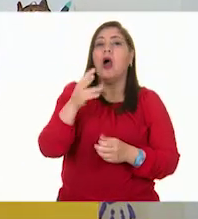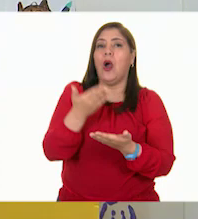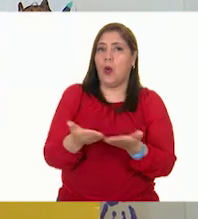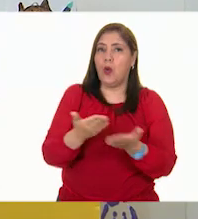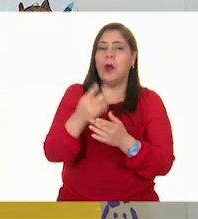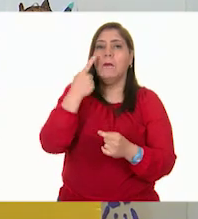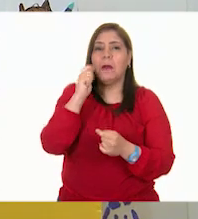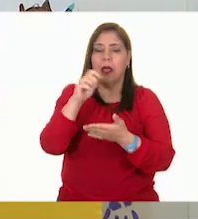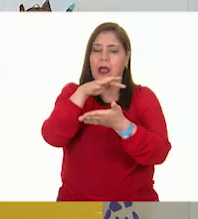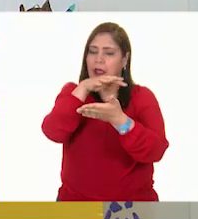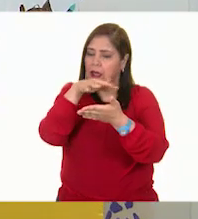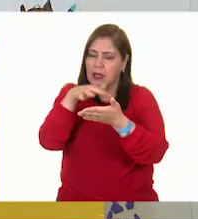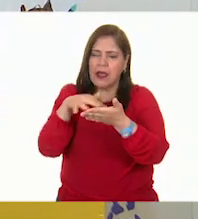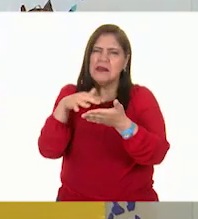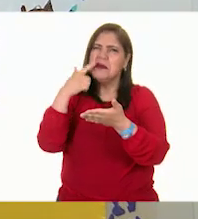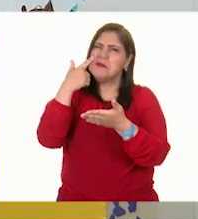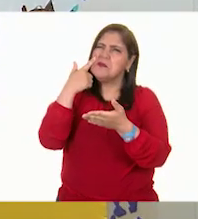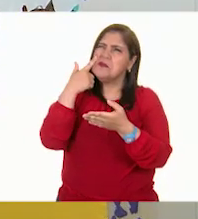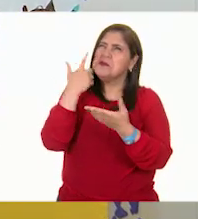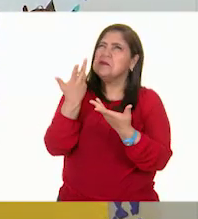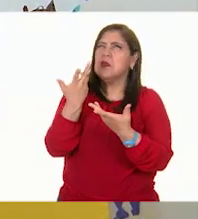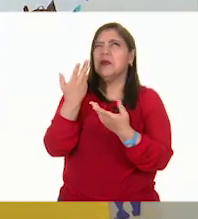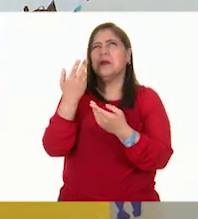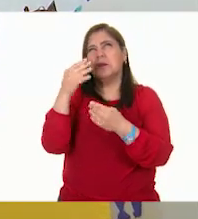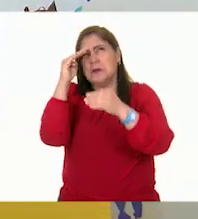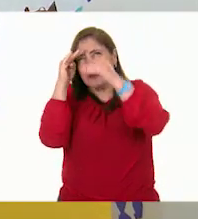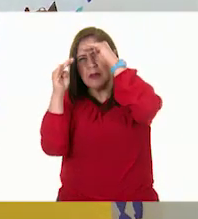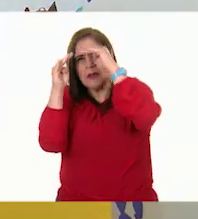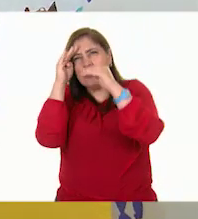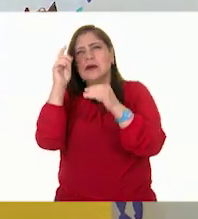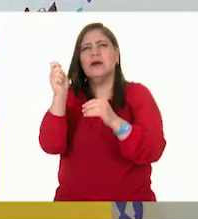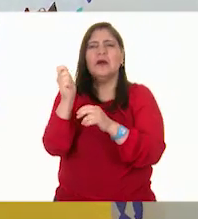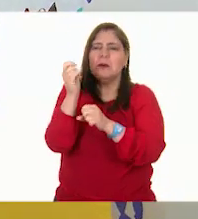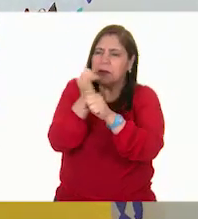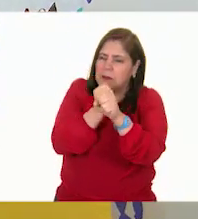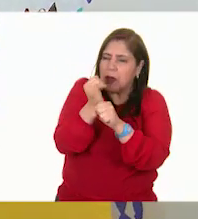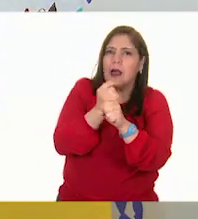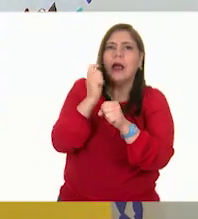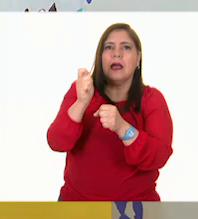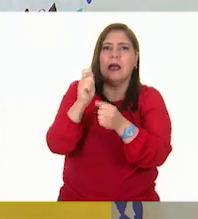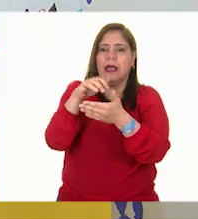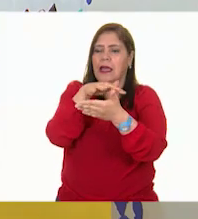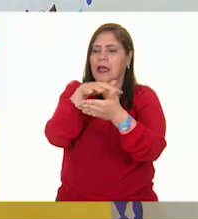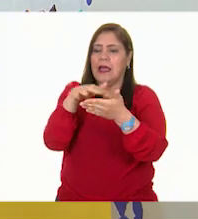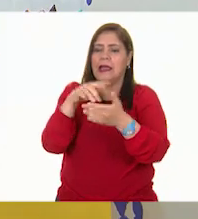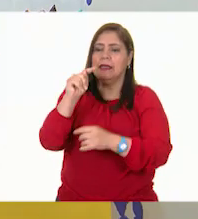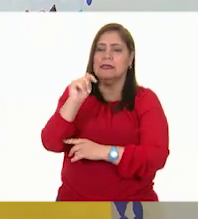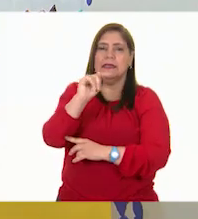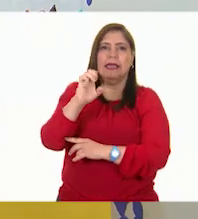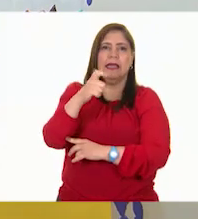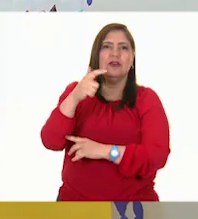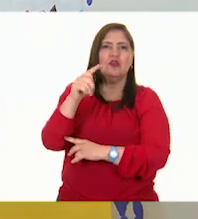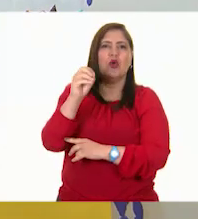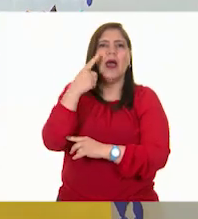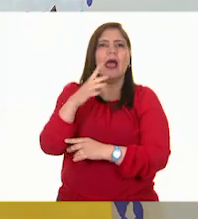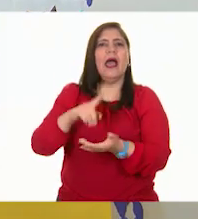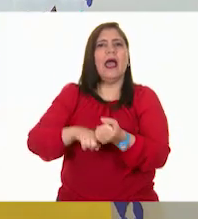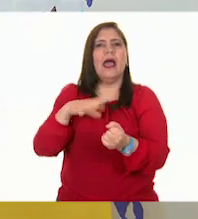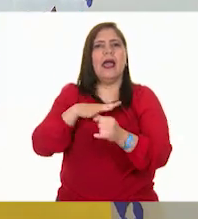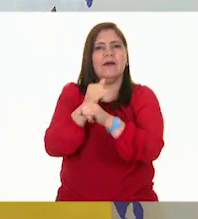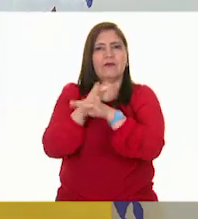a explorar, a reflexionar sobre un texto informativo. Recuerde que los